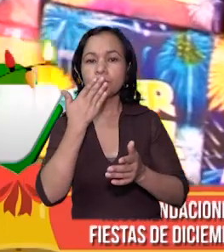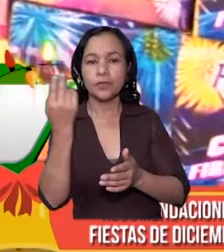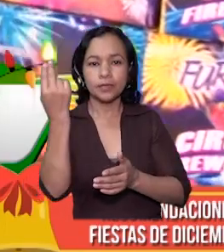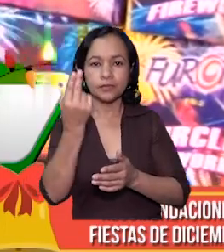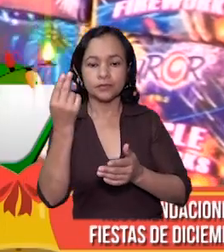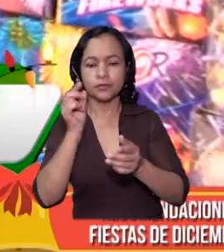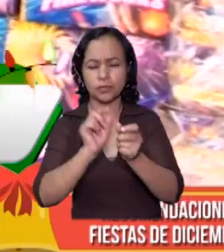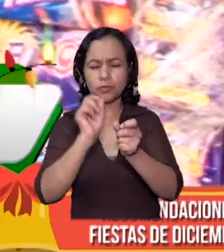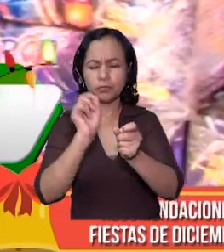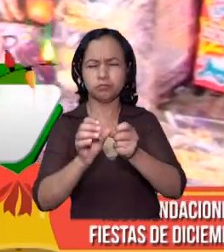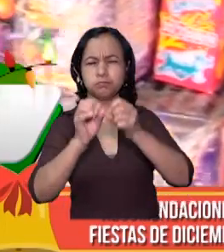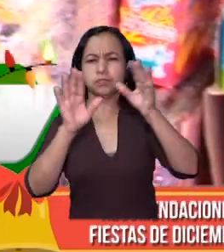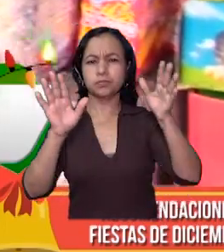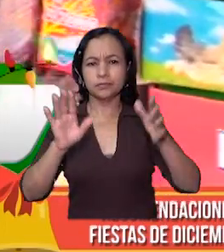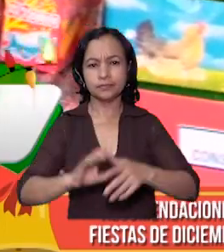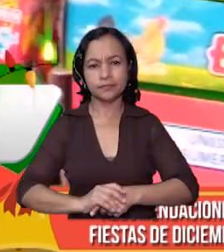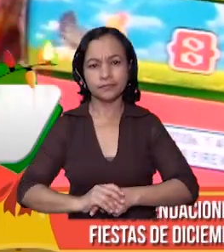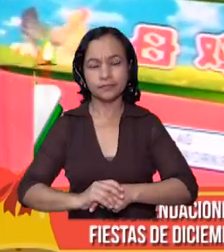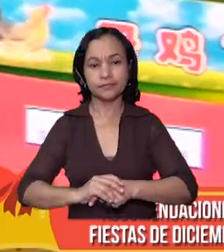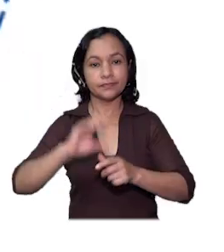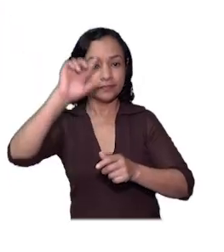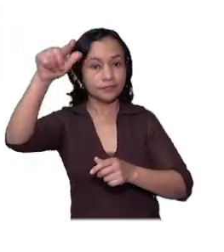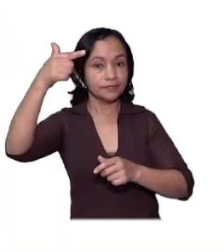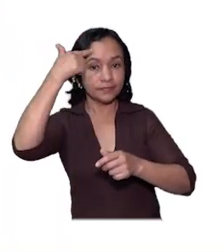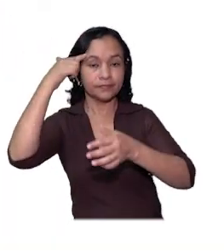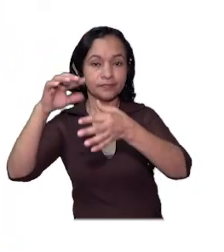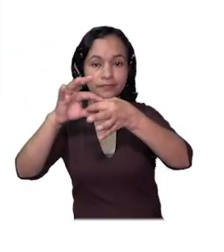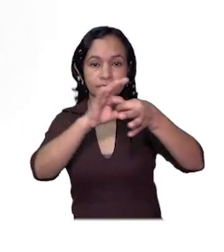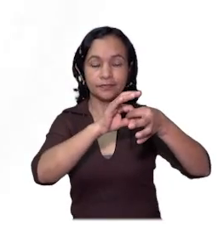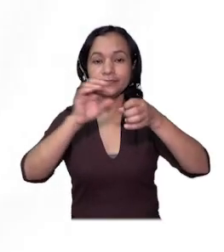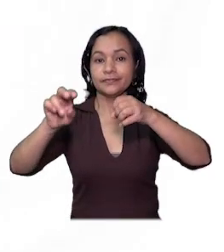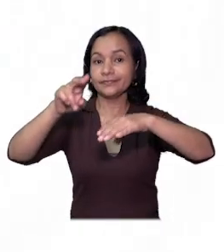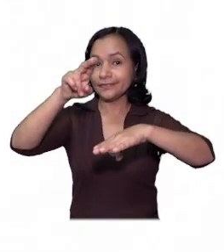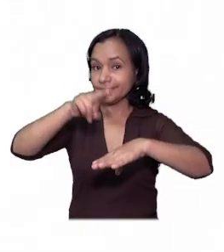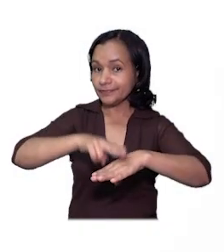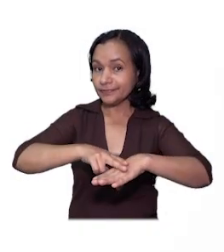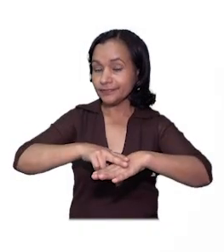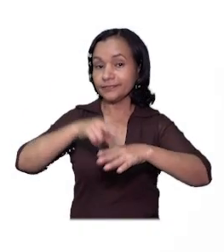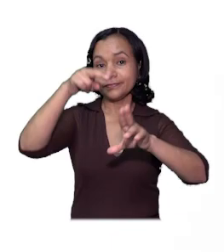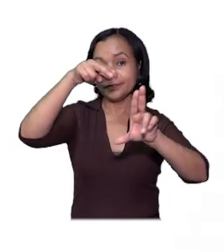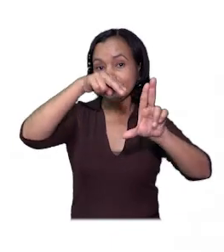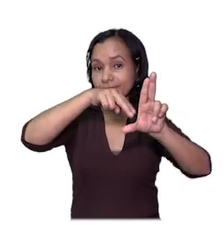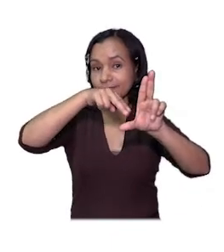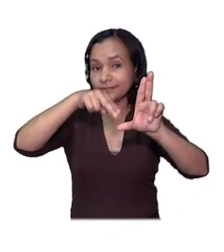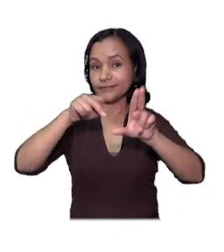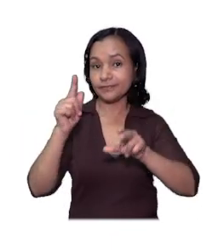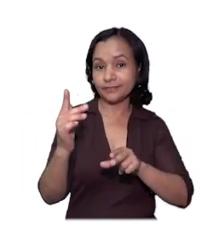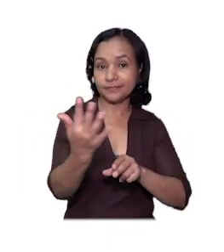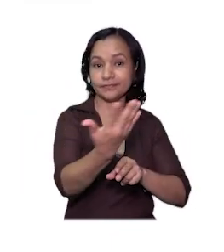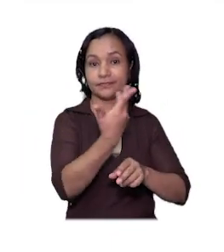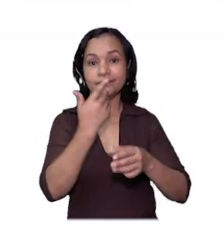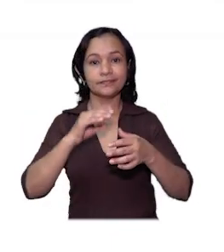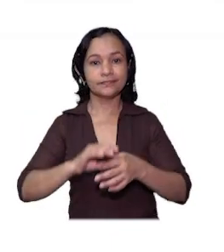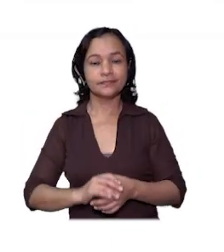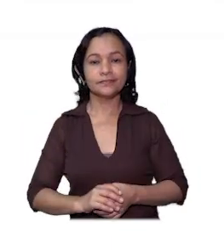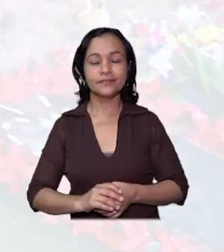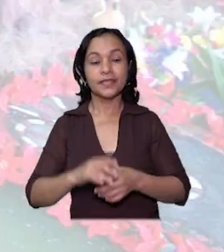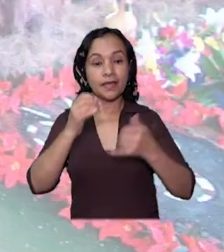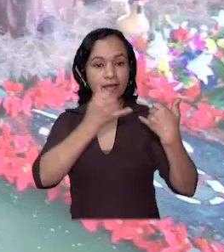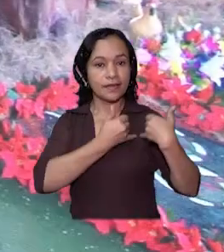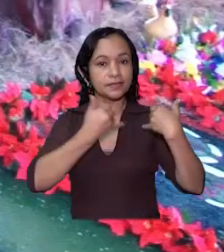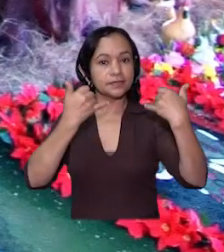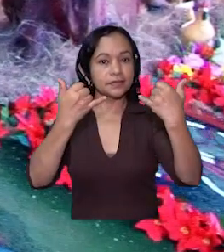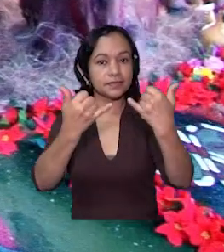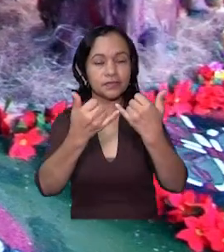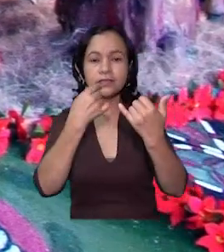hagamos buen uso de la pólvora. Gobierno de Reconciliación y Unidad Nacional. SINAPRED, somos todos.